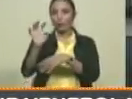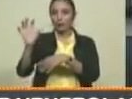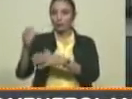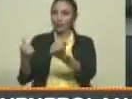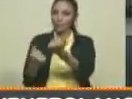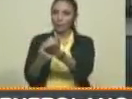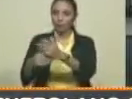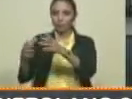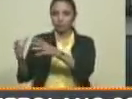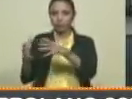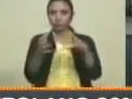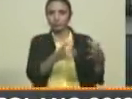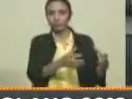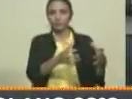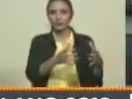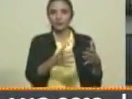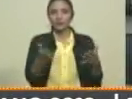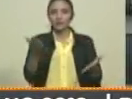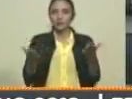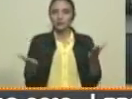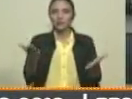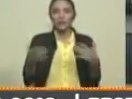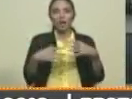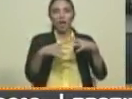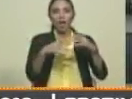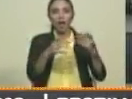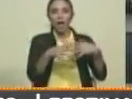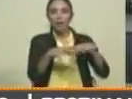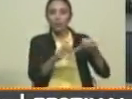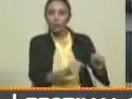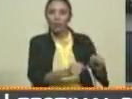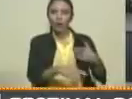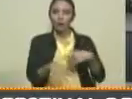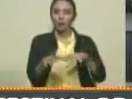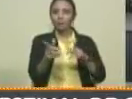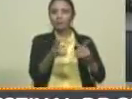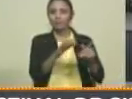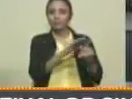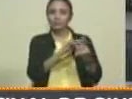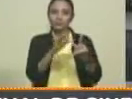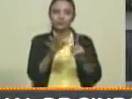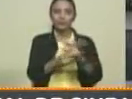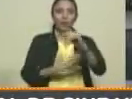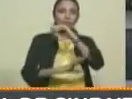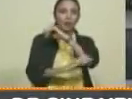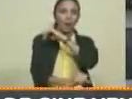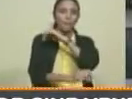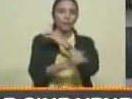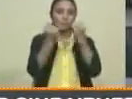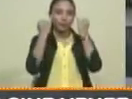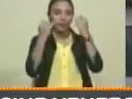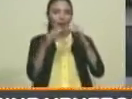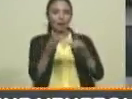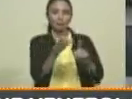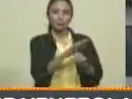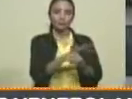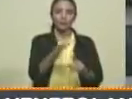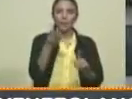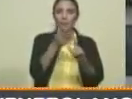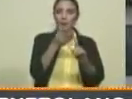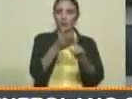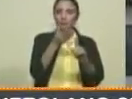sobre el ring. El imperio gringo utilizando todas sus trampas, todas sus tramoyas,